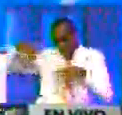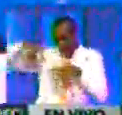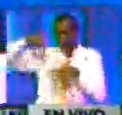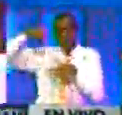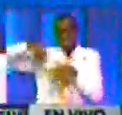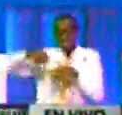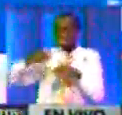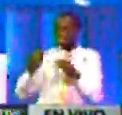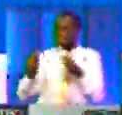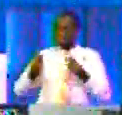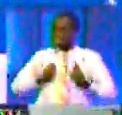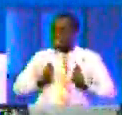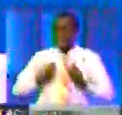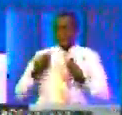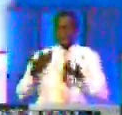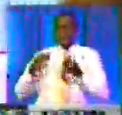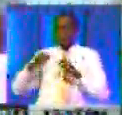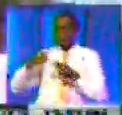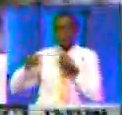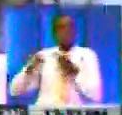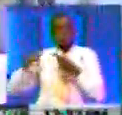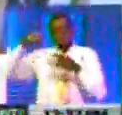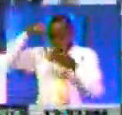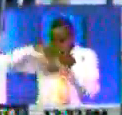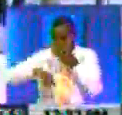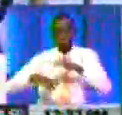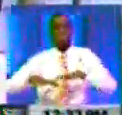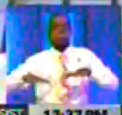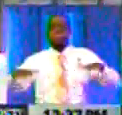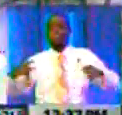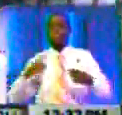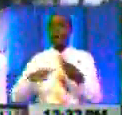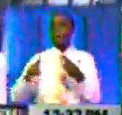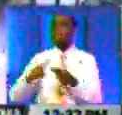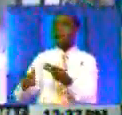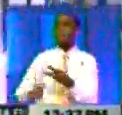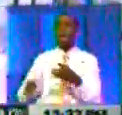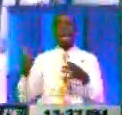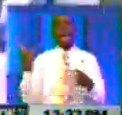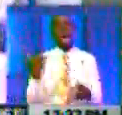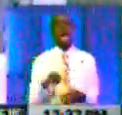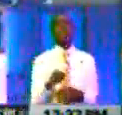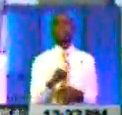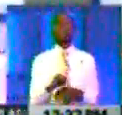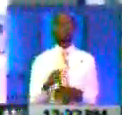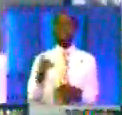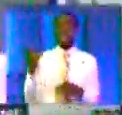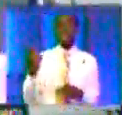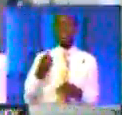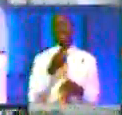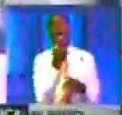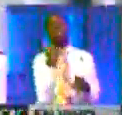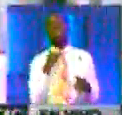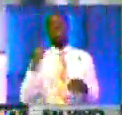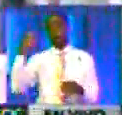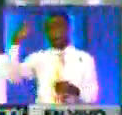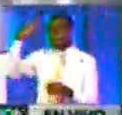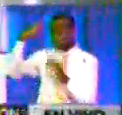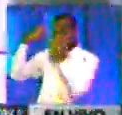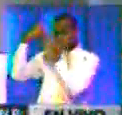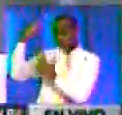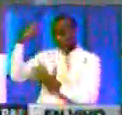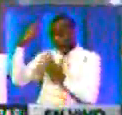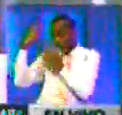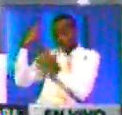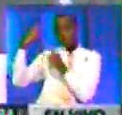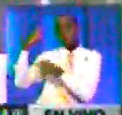una reunión los próximos días, ministro, para trabajar el tema del rescate del lago y garantizar que la producción